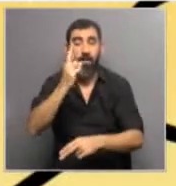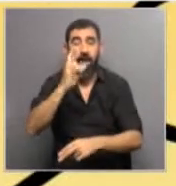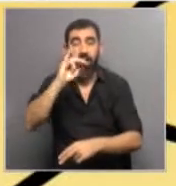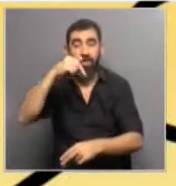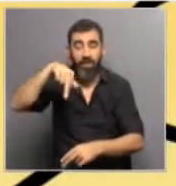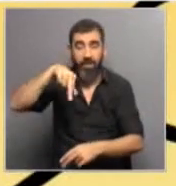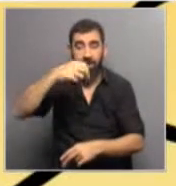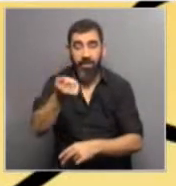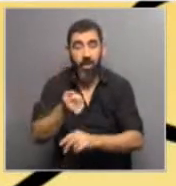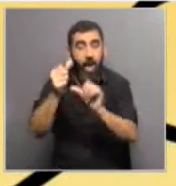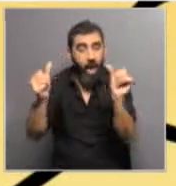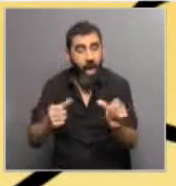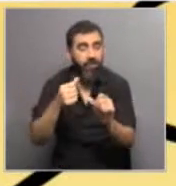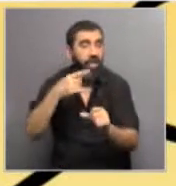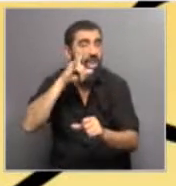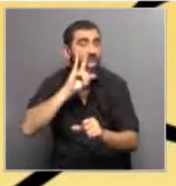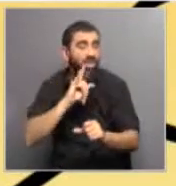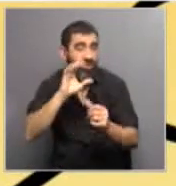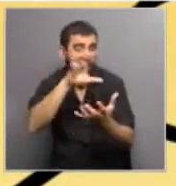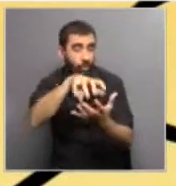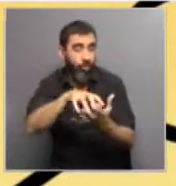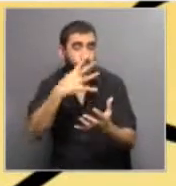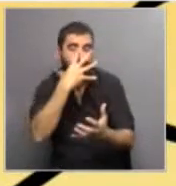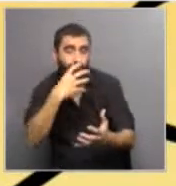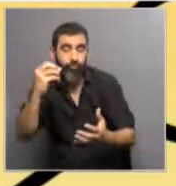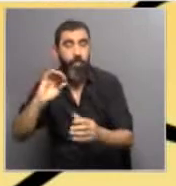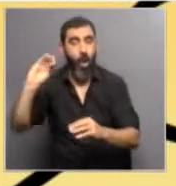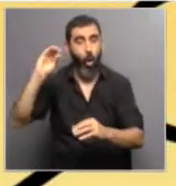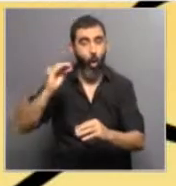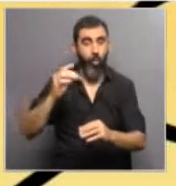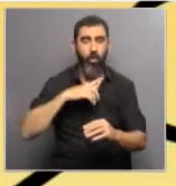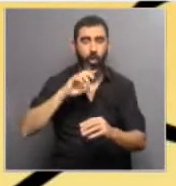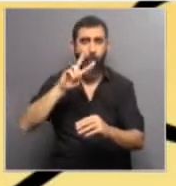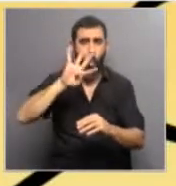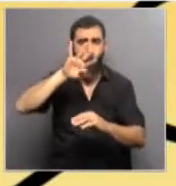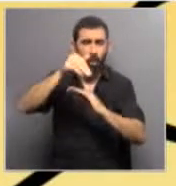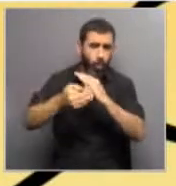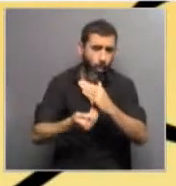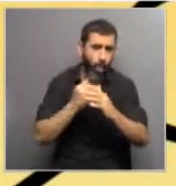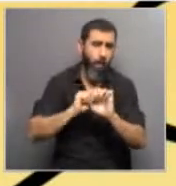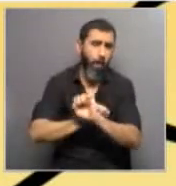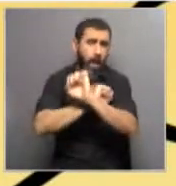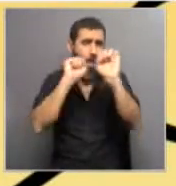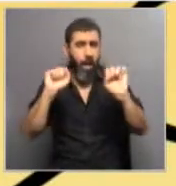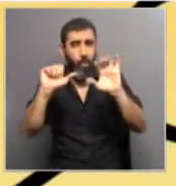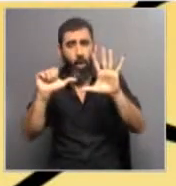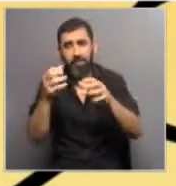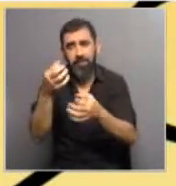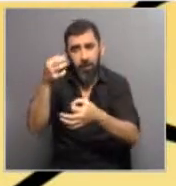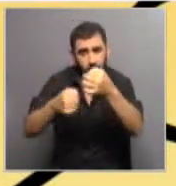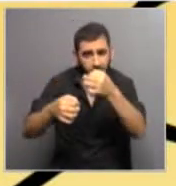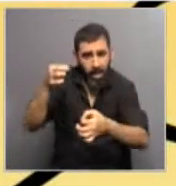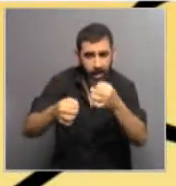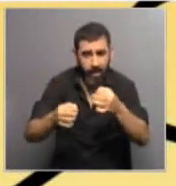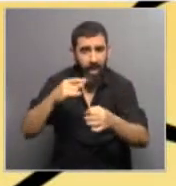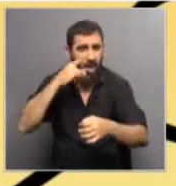la lechería más atractiva para los jóvenes. Que no se vea como ese tedio de levantarnos a las 4 de la mañana, a las 6 a ordeñar, etcétera, sino